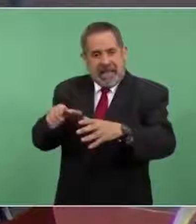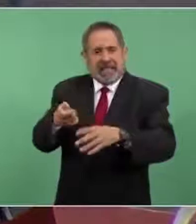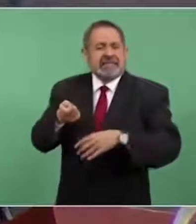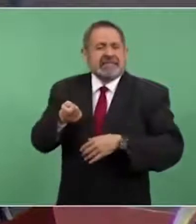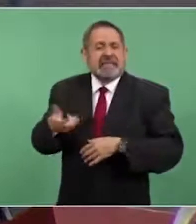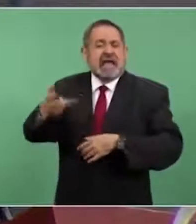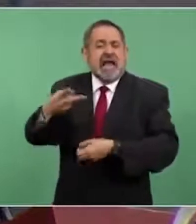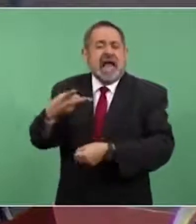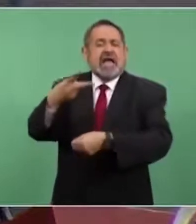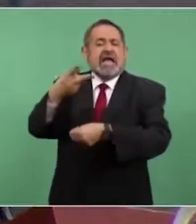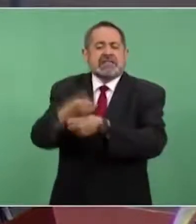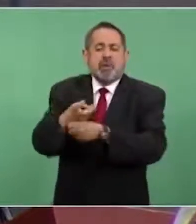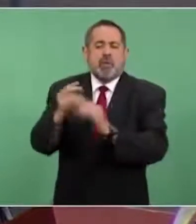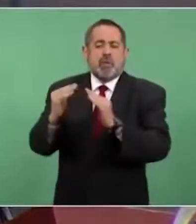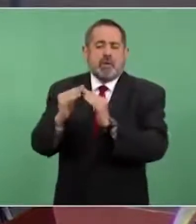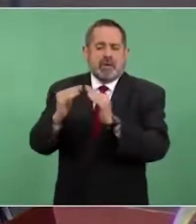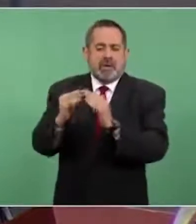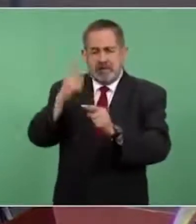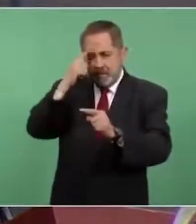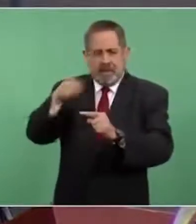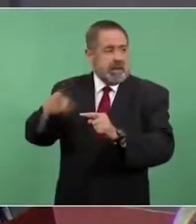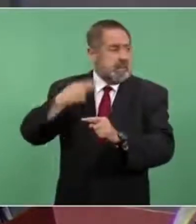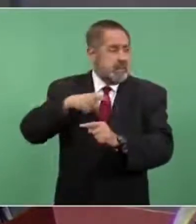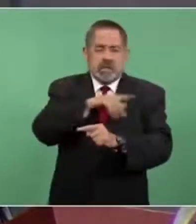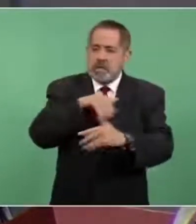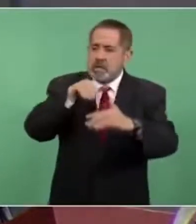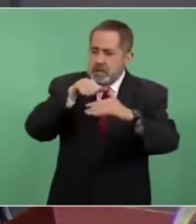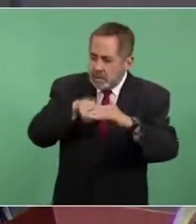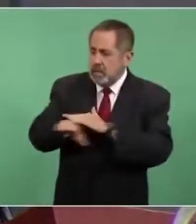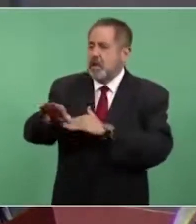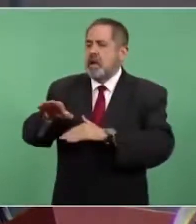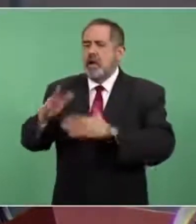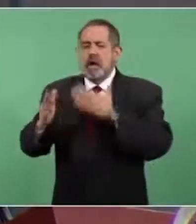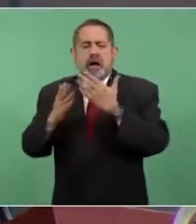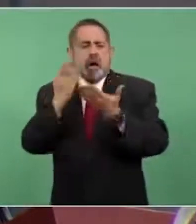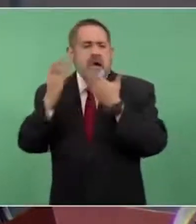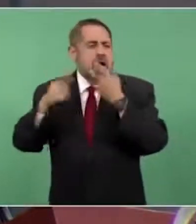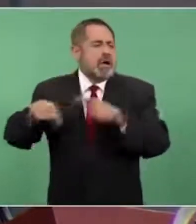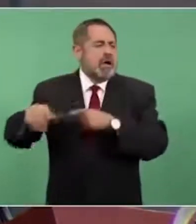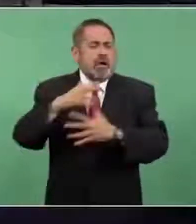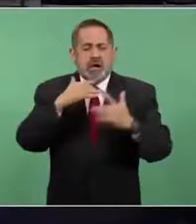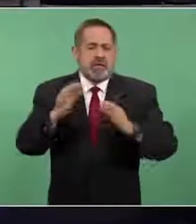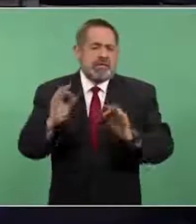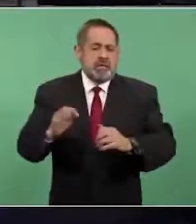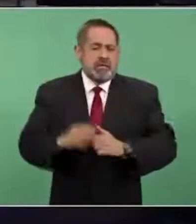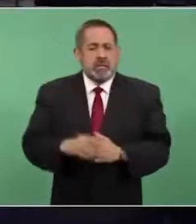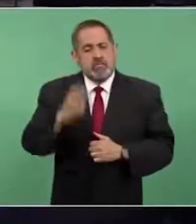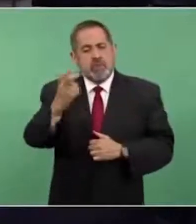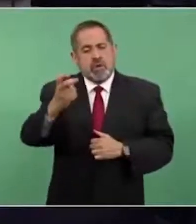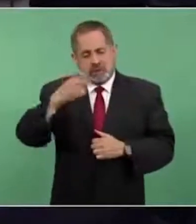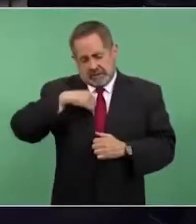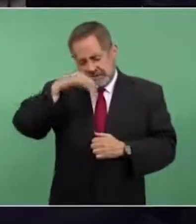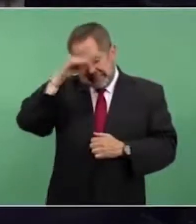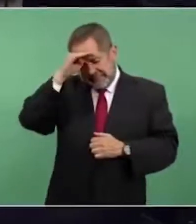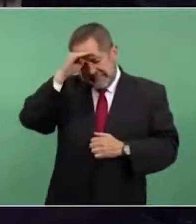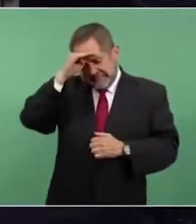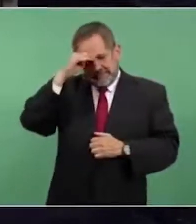hogar para los estudiantes. Por eso nos